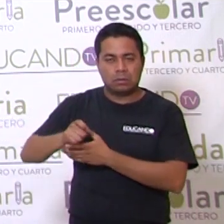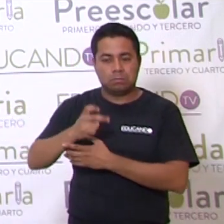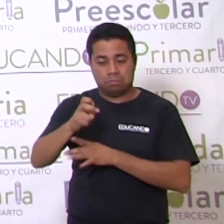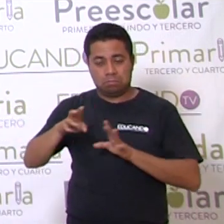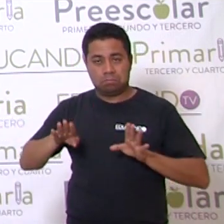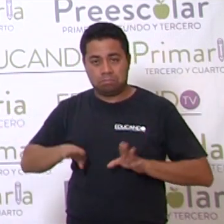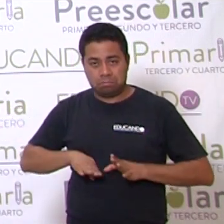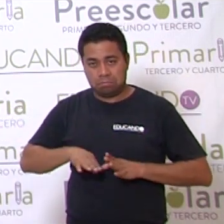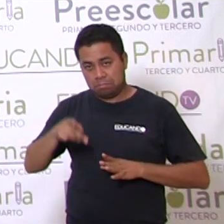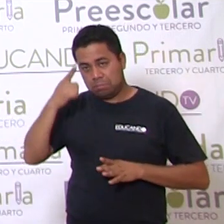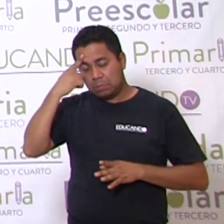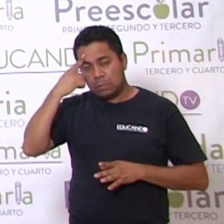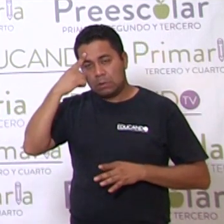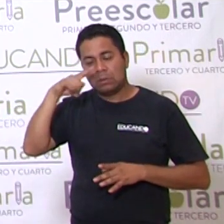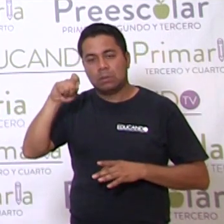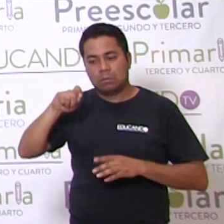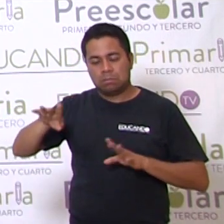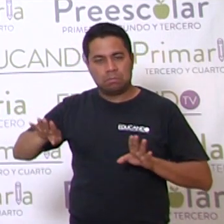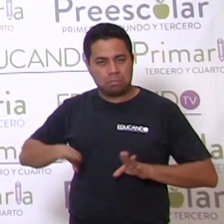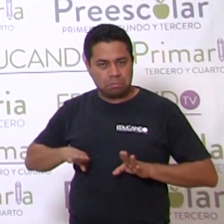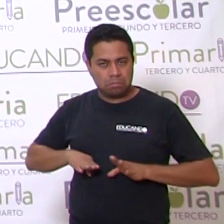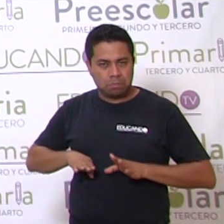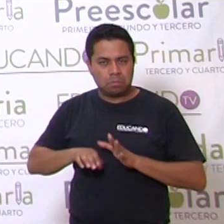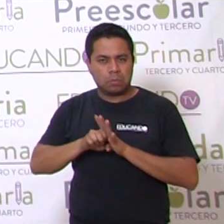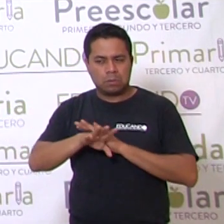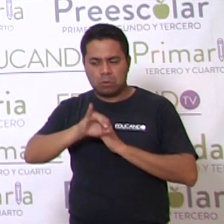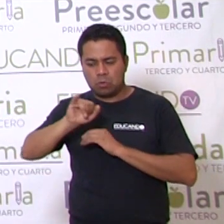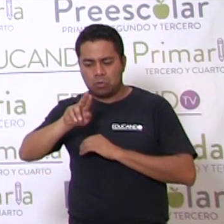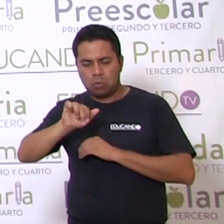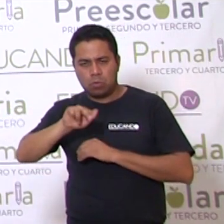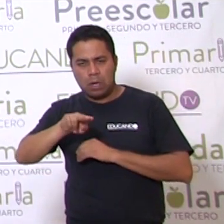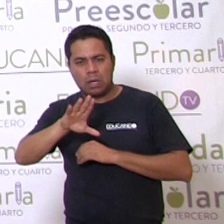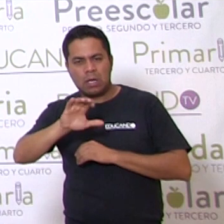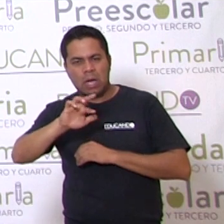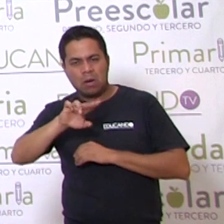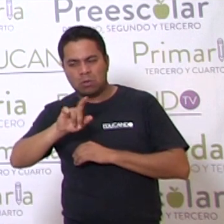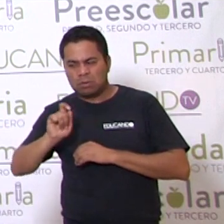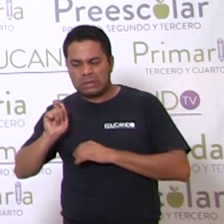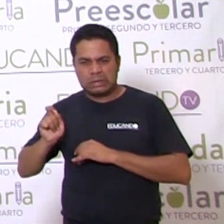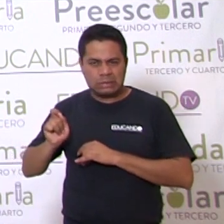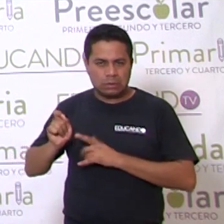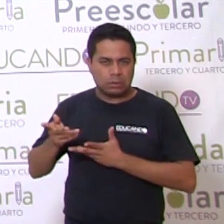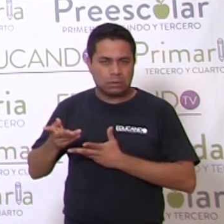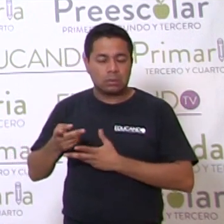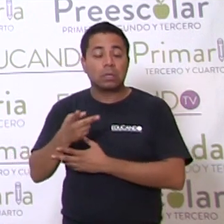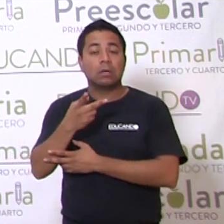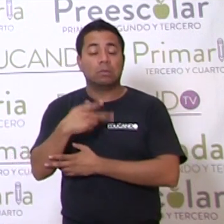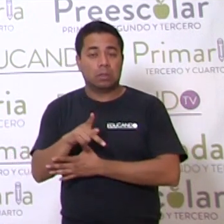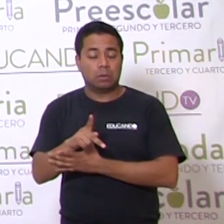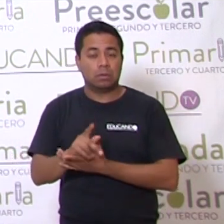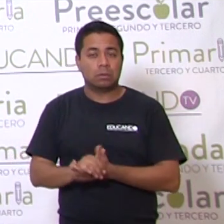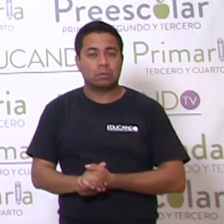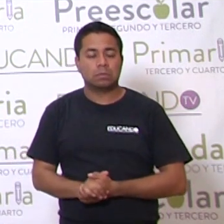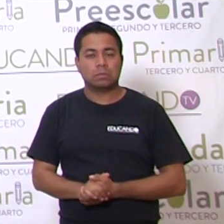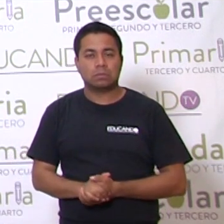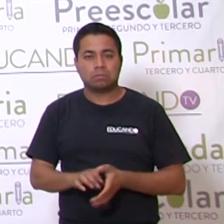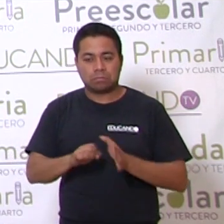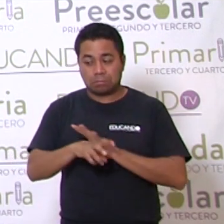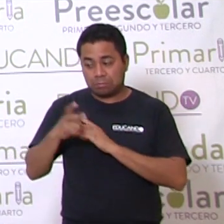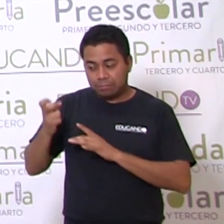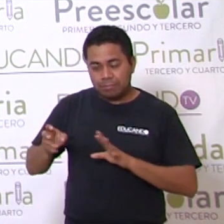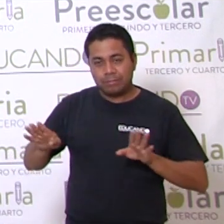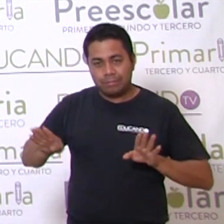hace referencia a Juan Carlos, ¿correcto? Pero este